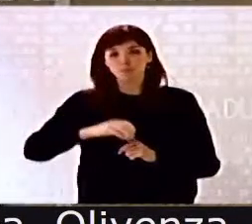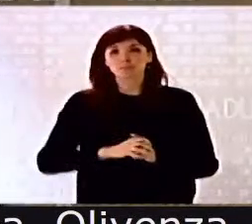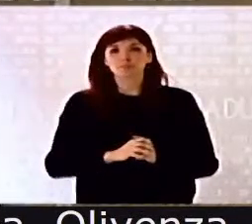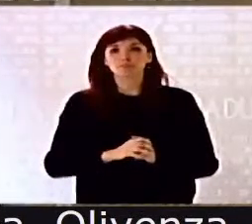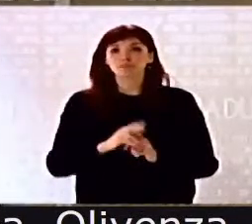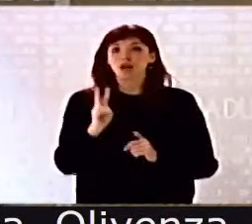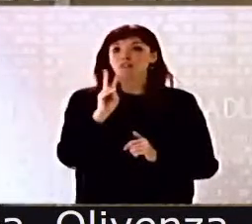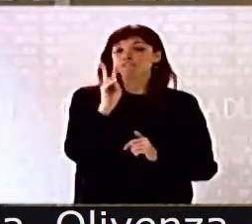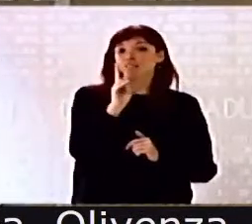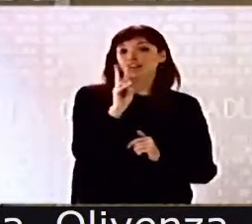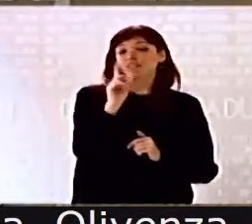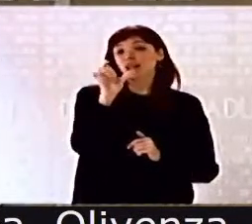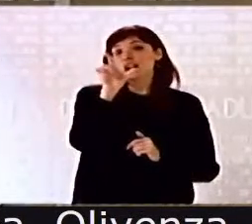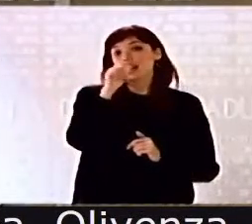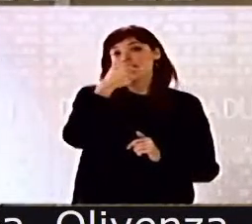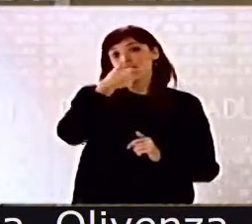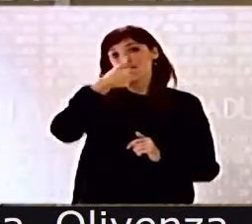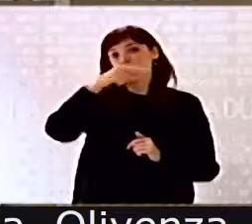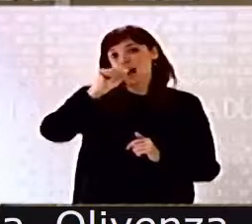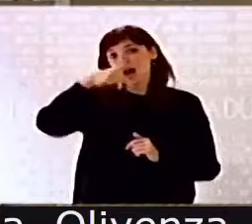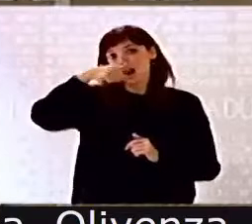y Valverde de Leganés.